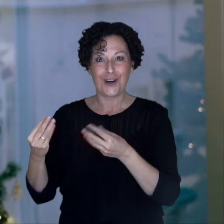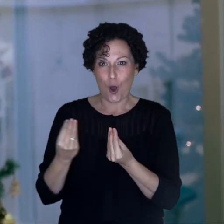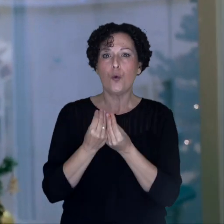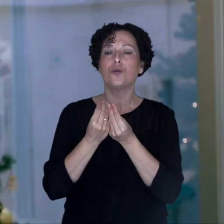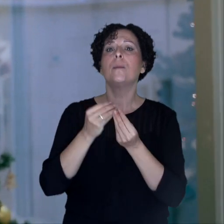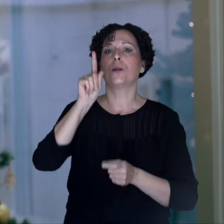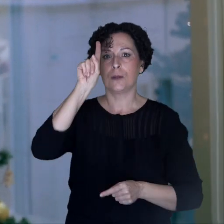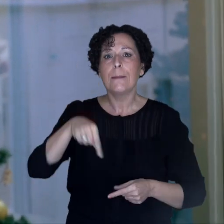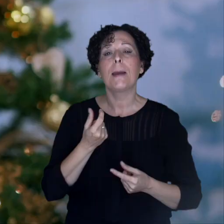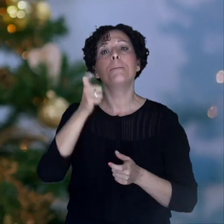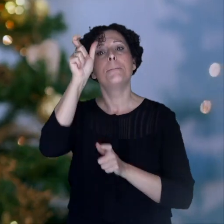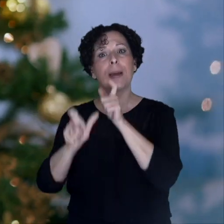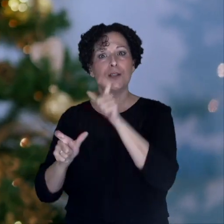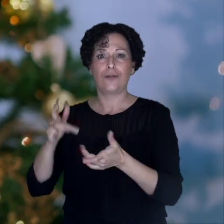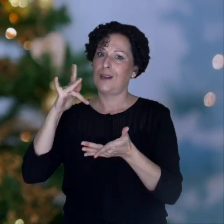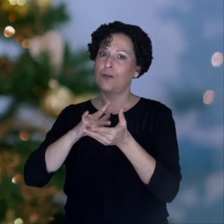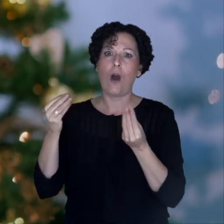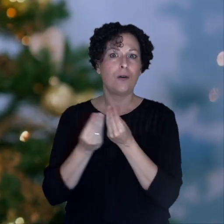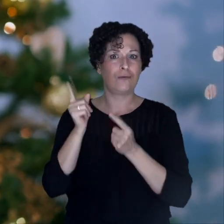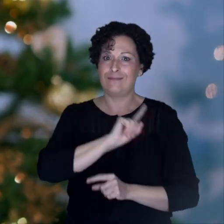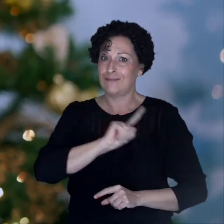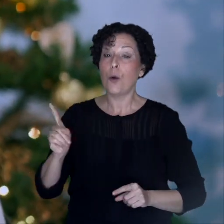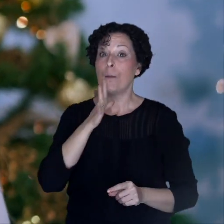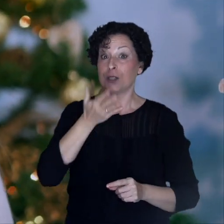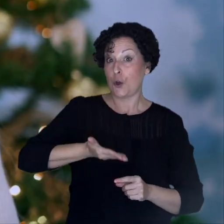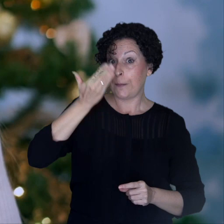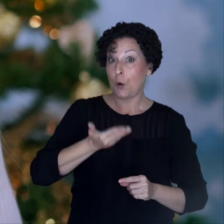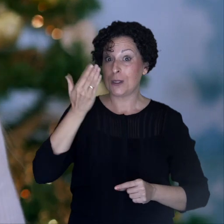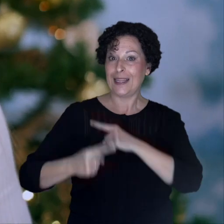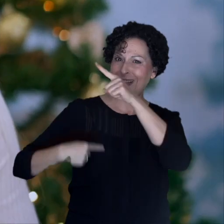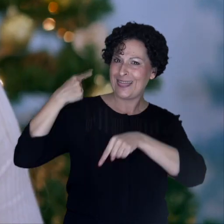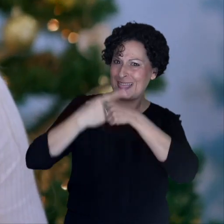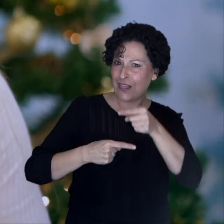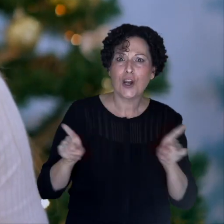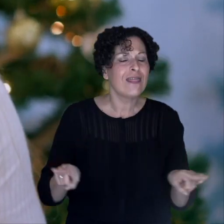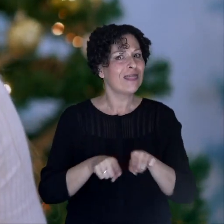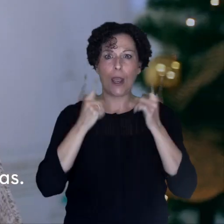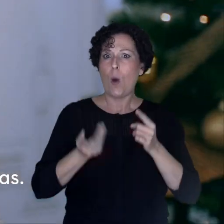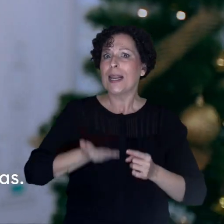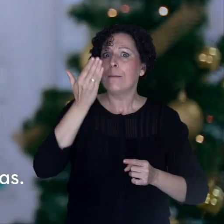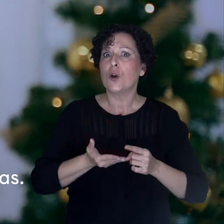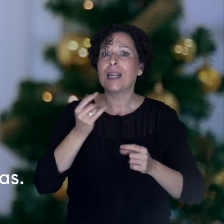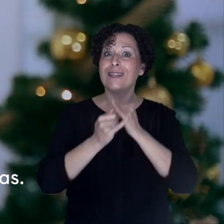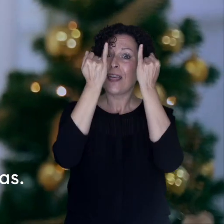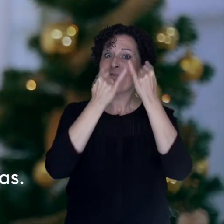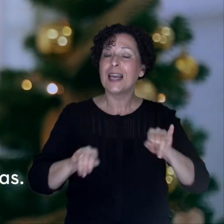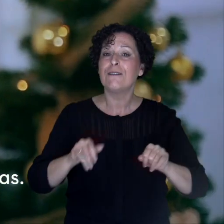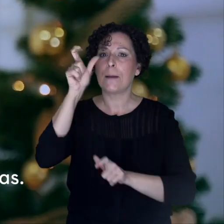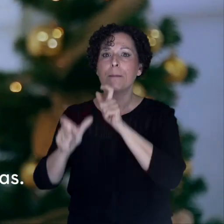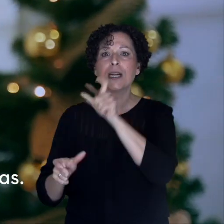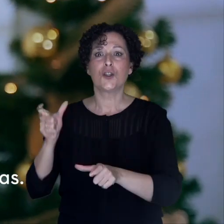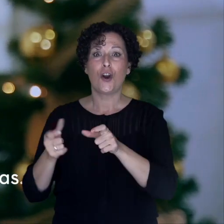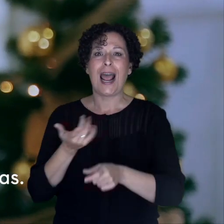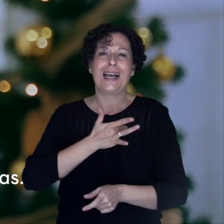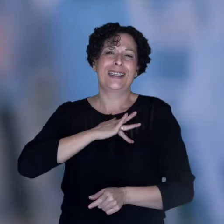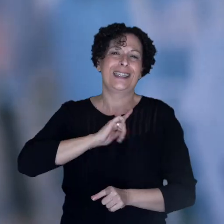y por quienes se han ido. Por eso, lo más importante es desearte que tengas las tradiciones que tengas. No dejes de celebrarlas con quien